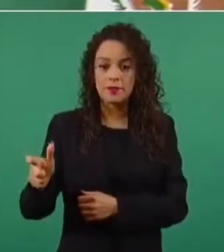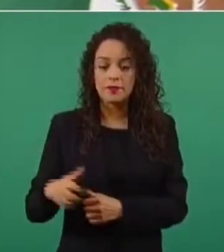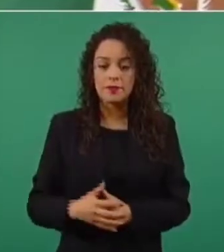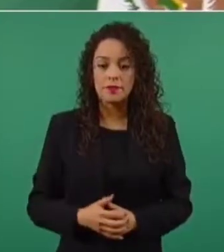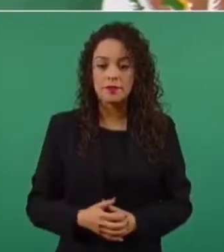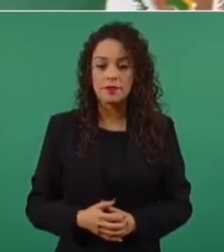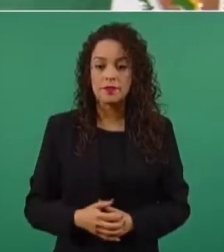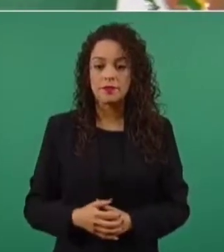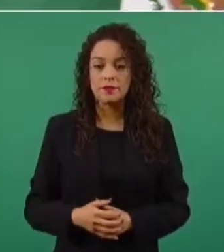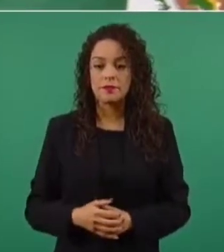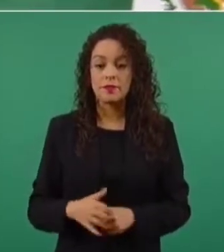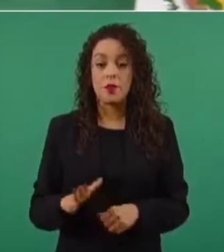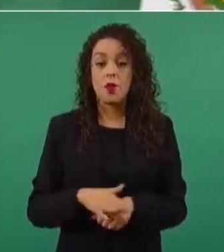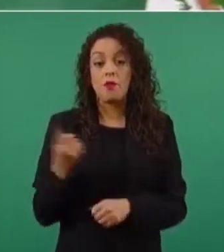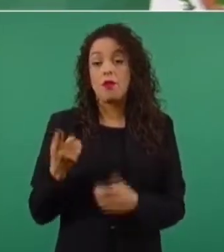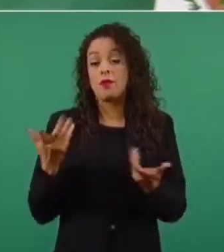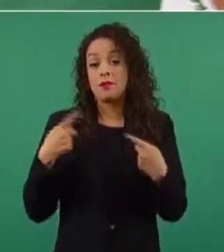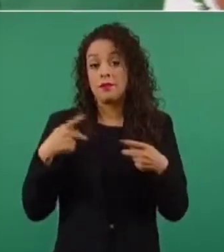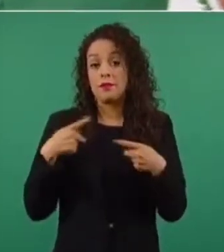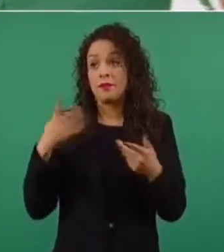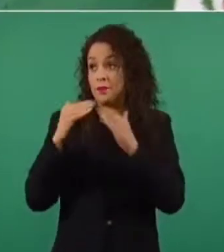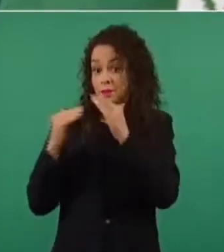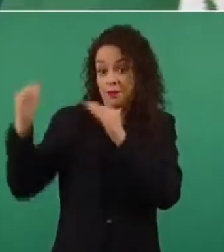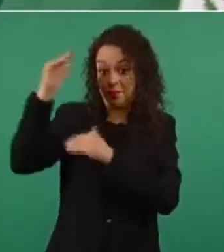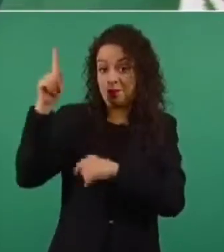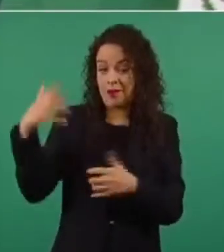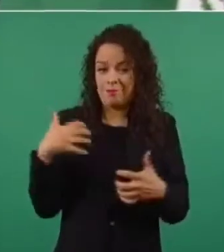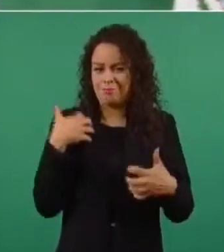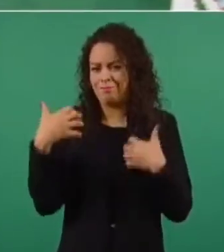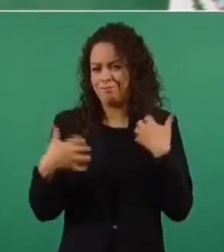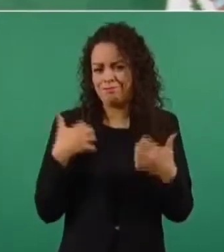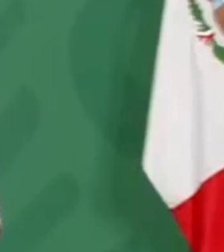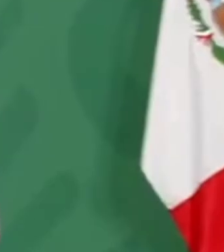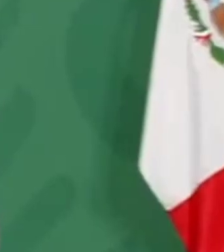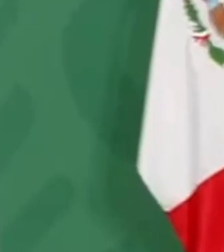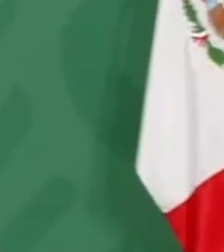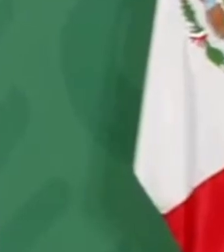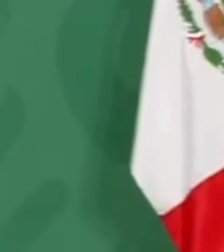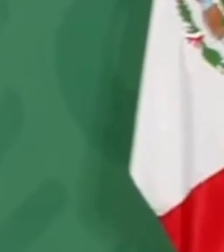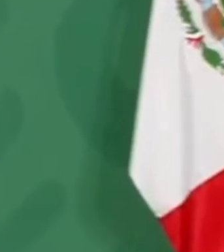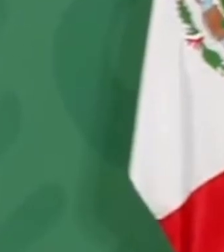ahora están enojados, durante décadas